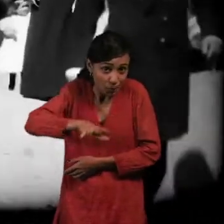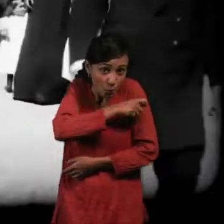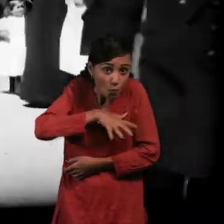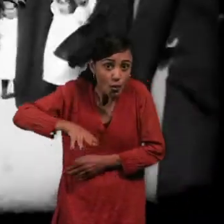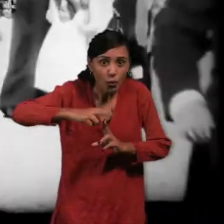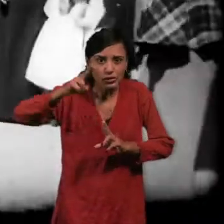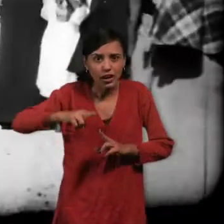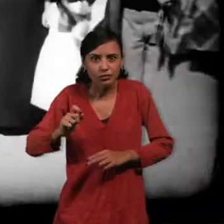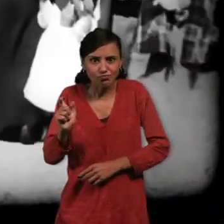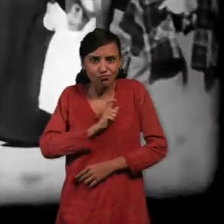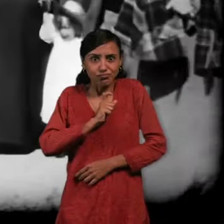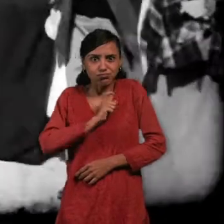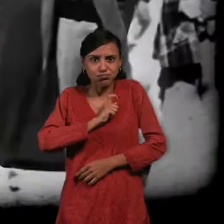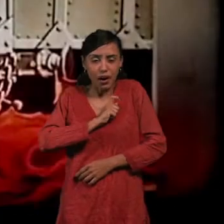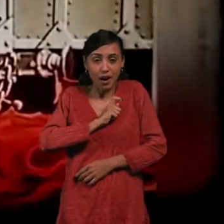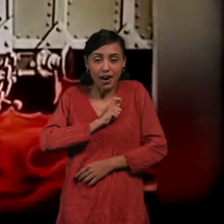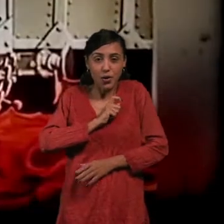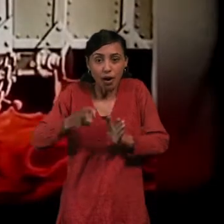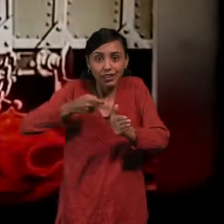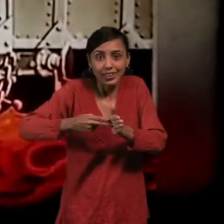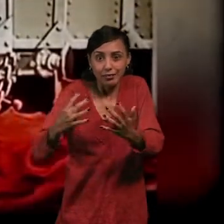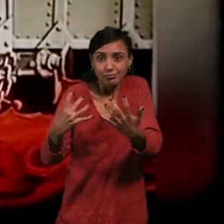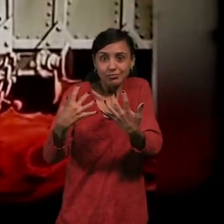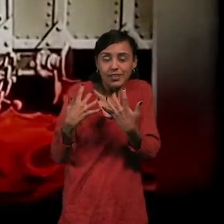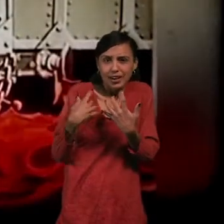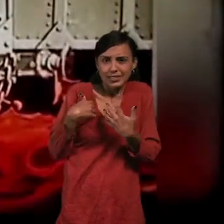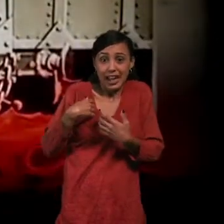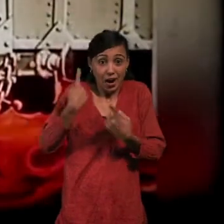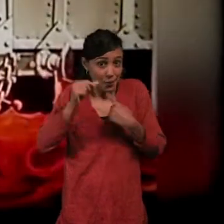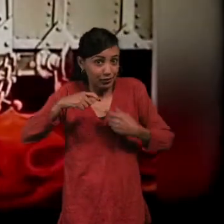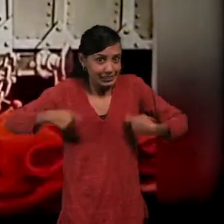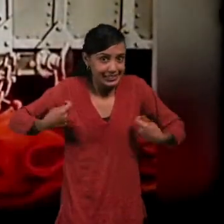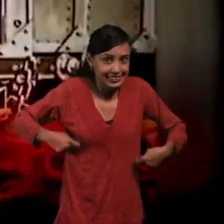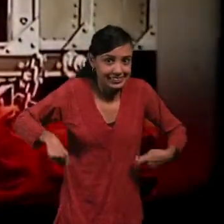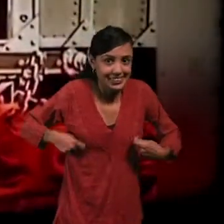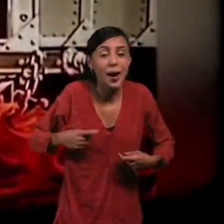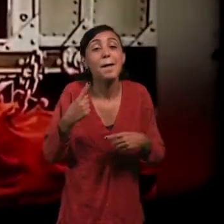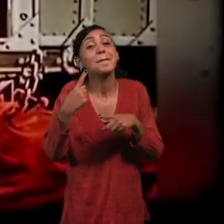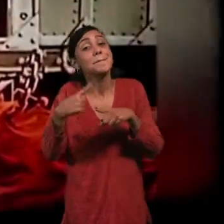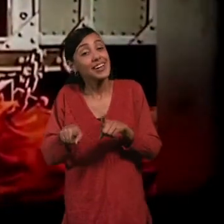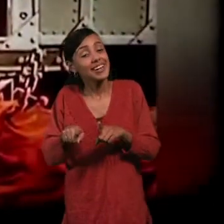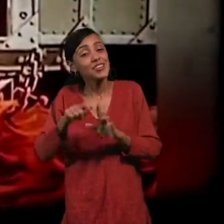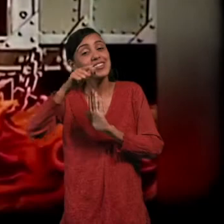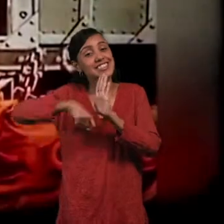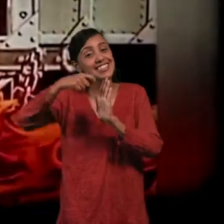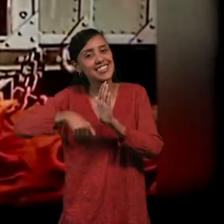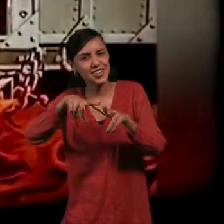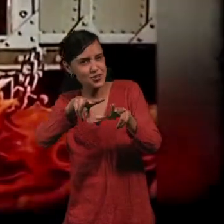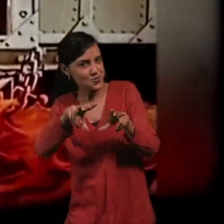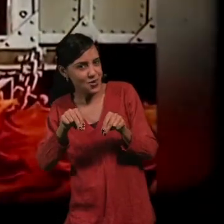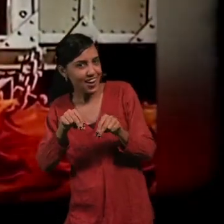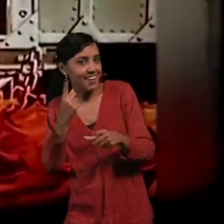al tren en movimiento acercándose a la cámara, y no pocos salieron corriendo. Pero la llegada del cine trajo nuevos